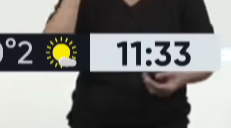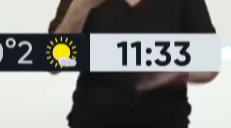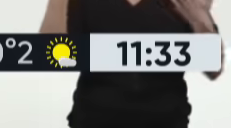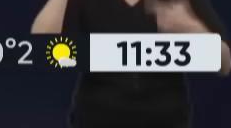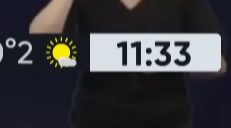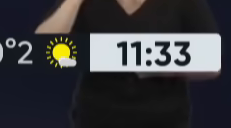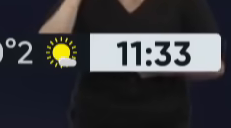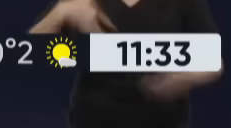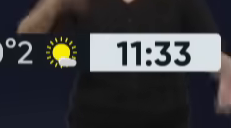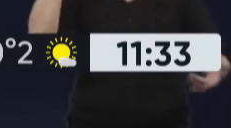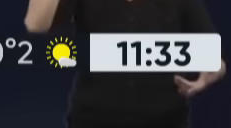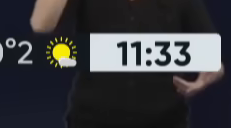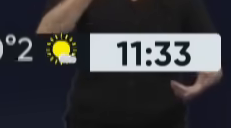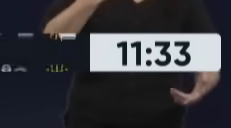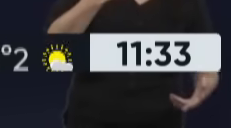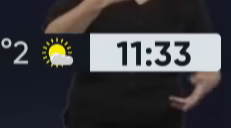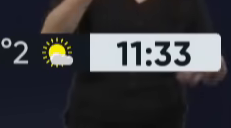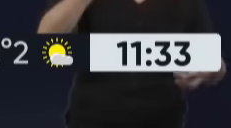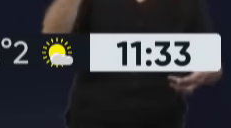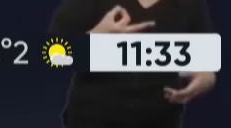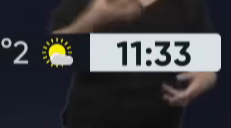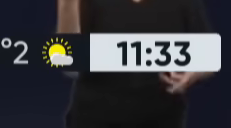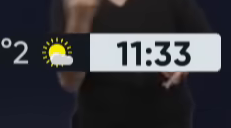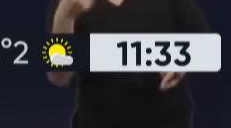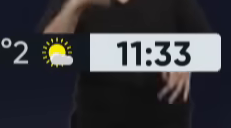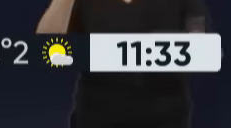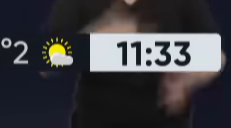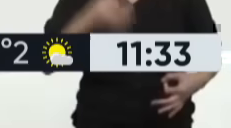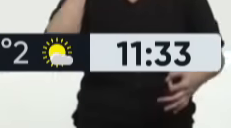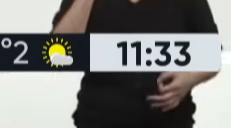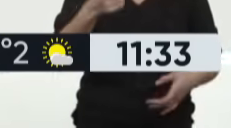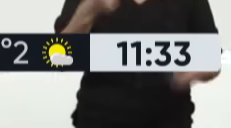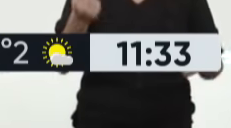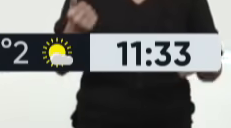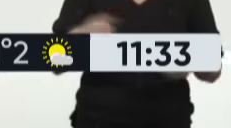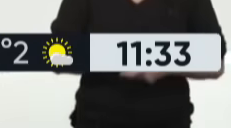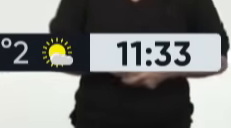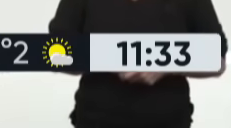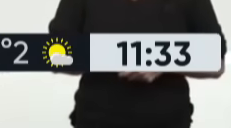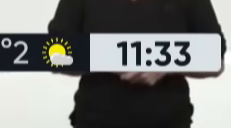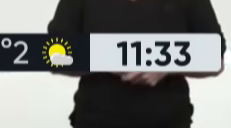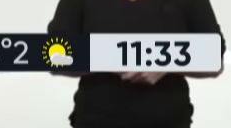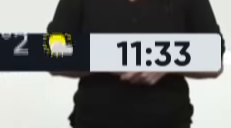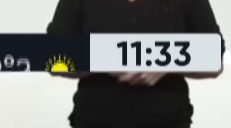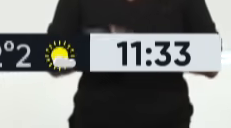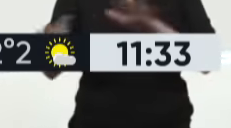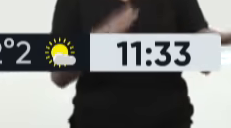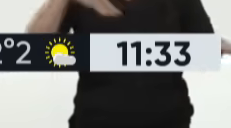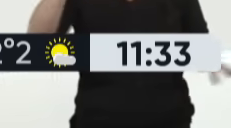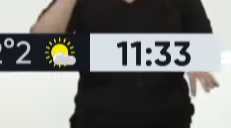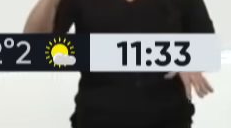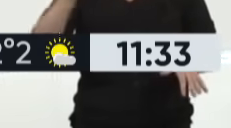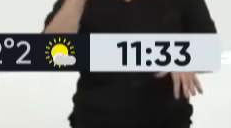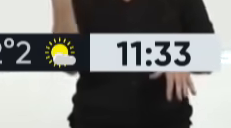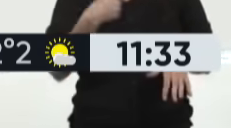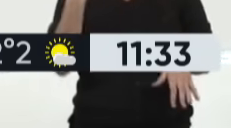gracias. Me quedó la duda si era fake o no, así que bueno, muy feliz cumpleaños. ¿Lo pasaste bien? Sí. Sí, muy bien, muchas gracias. Manuel, nos